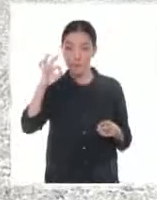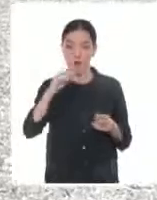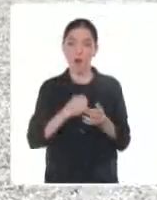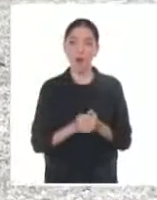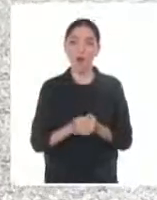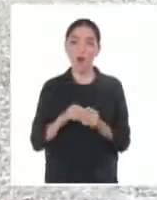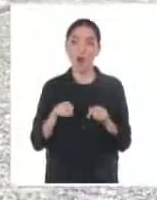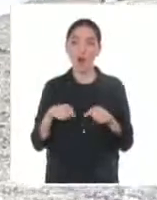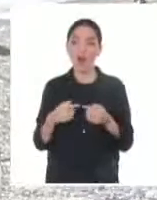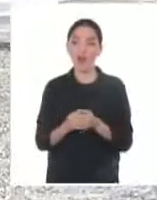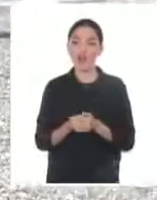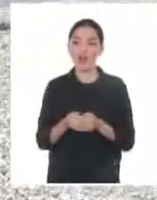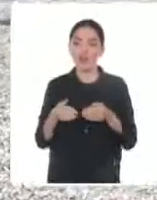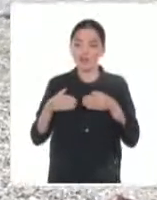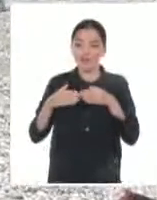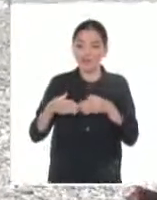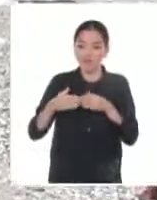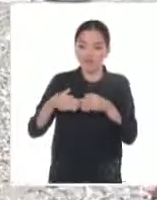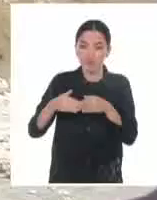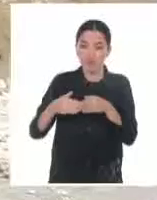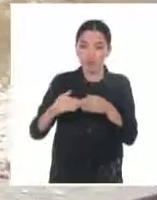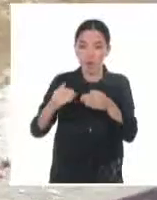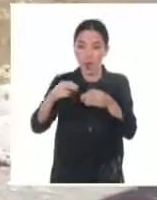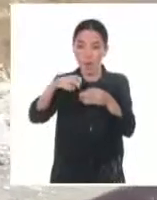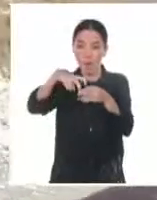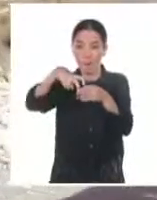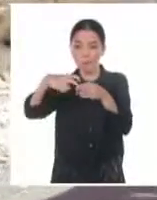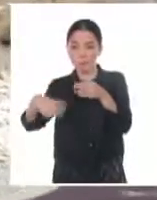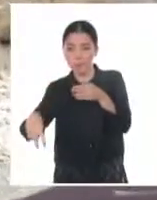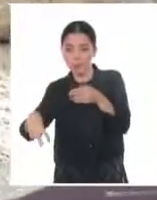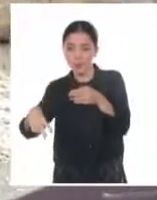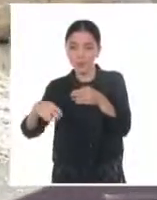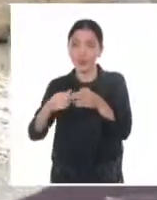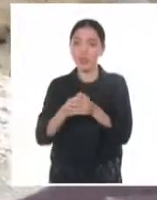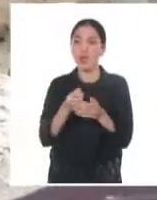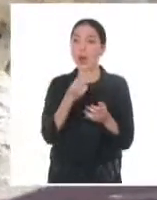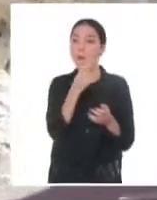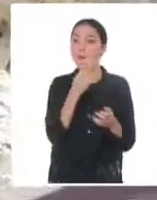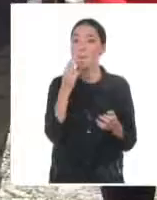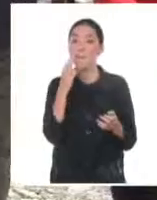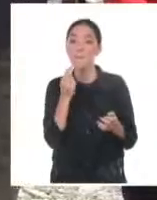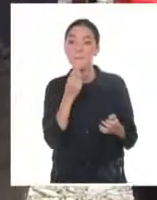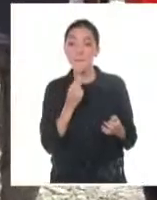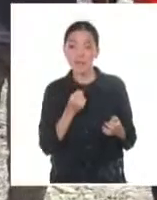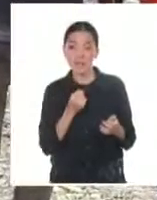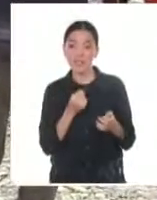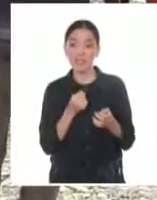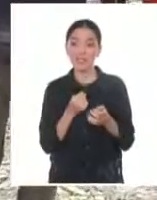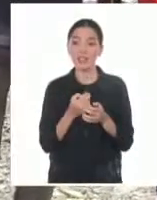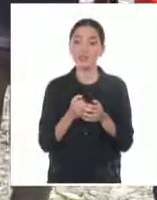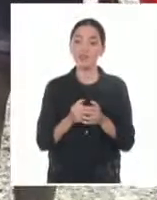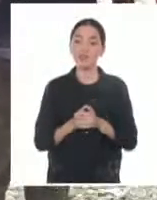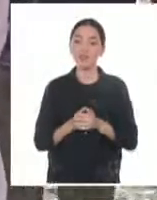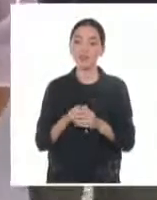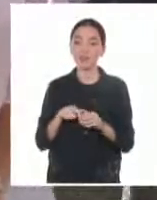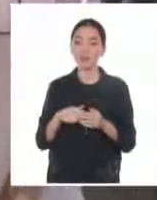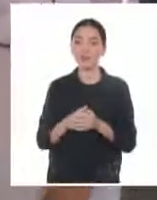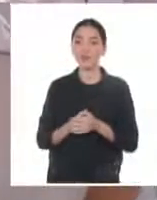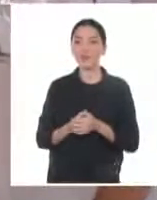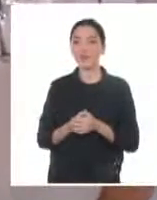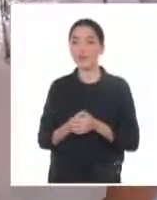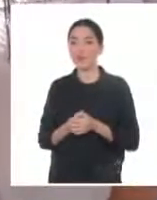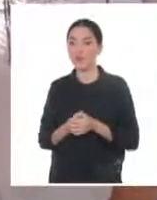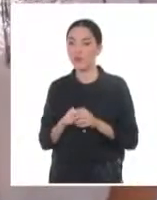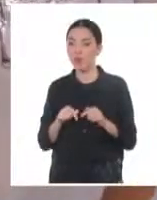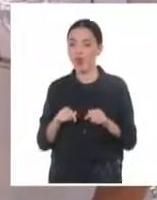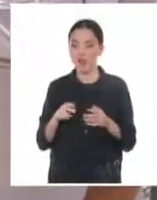por la independencia de Cuba en 1895, fue el sitio histórico visitado por la Presidencia Nacional de la UNIAC,